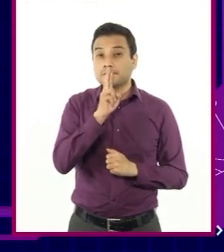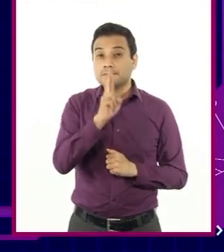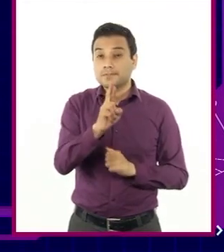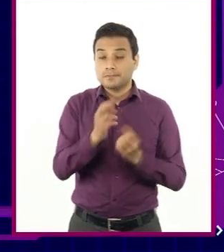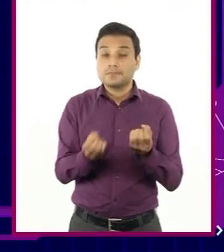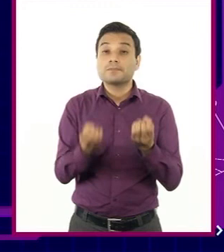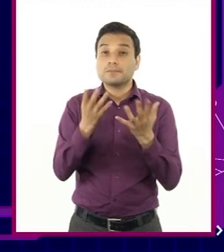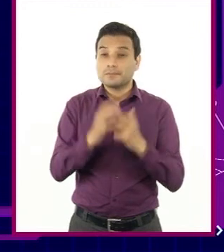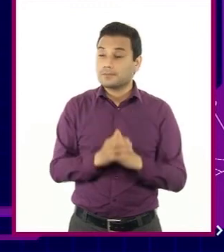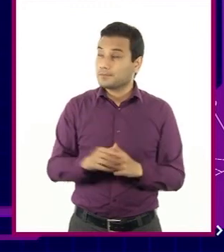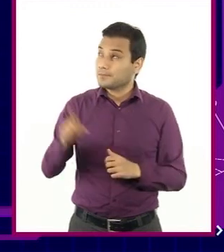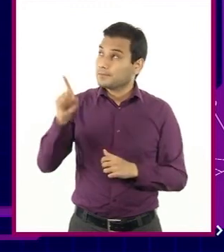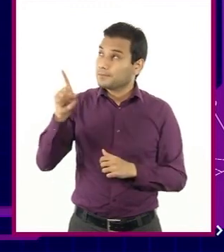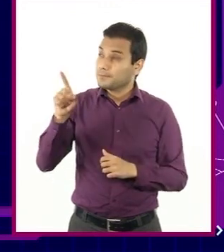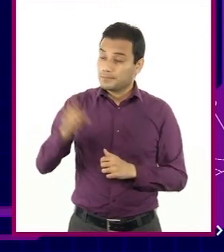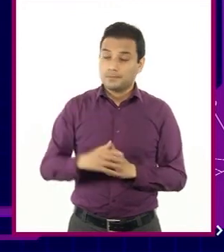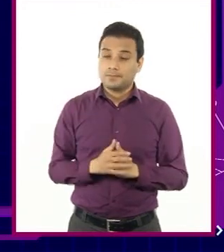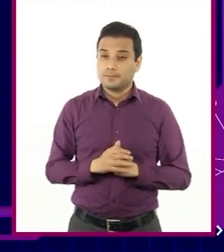de